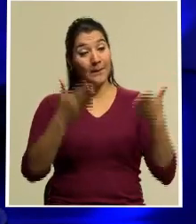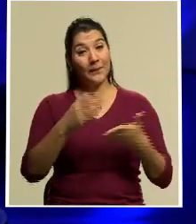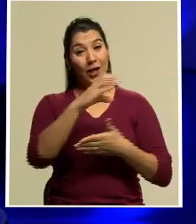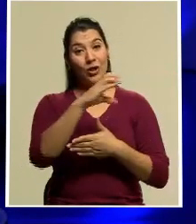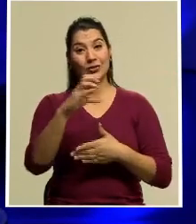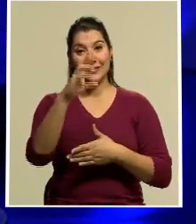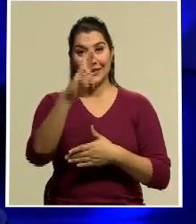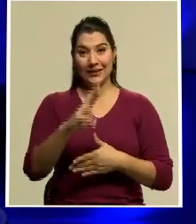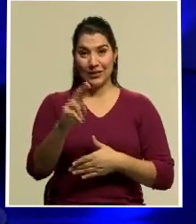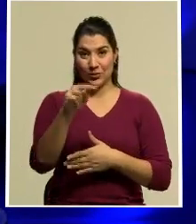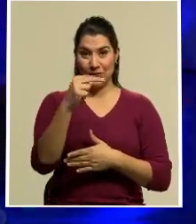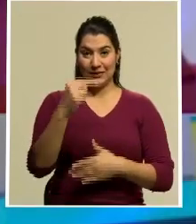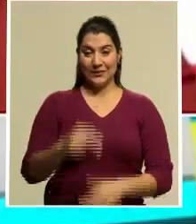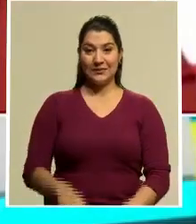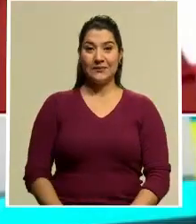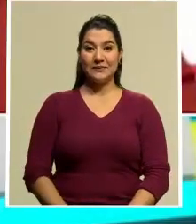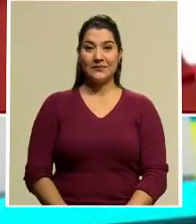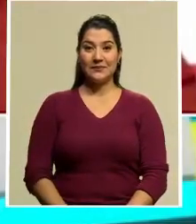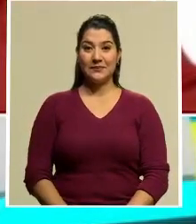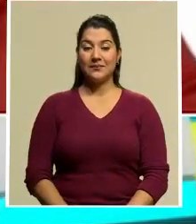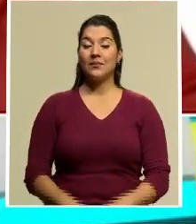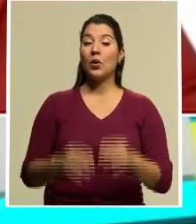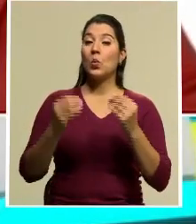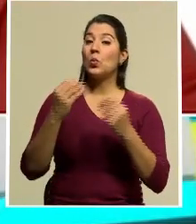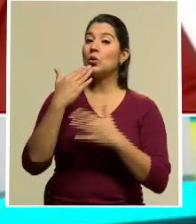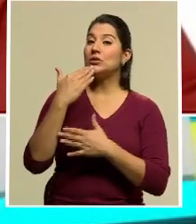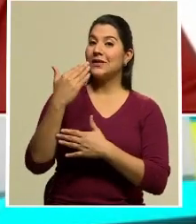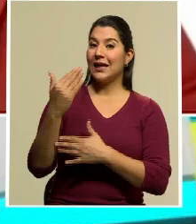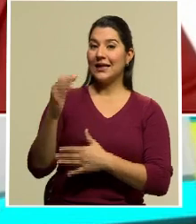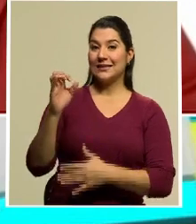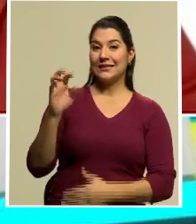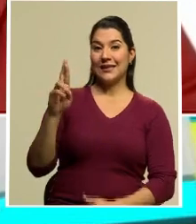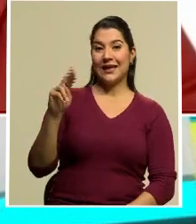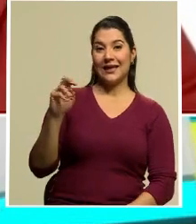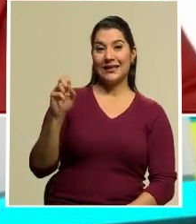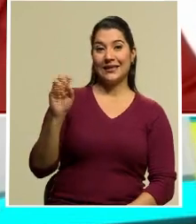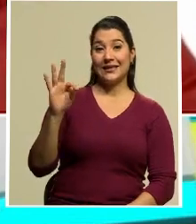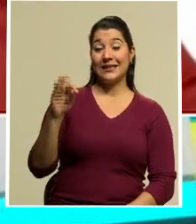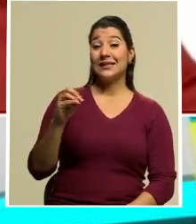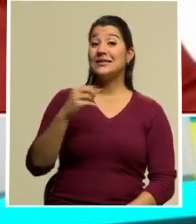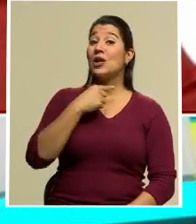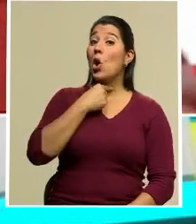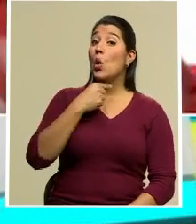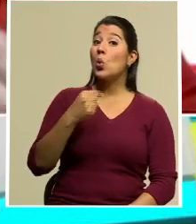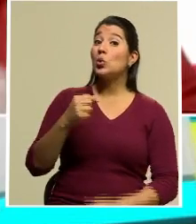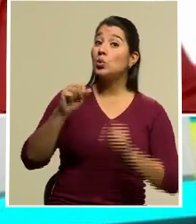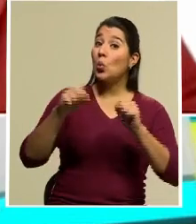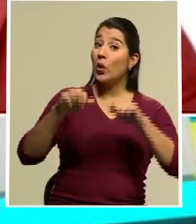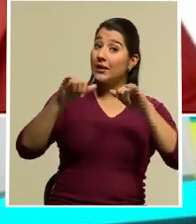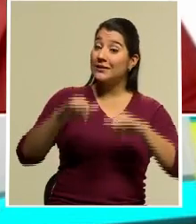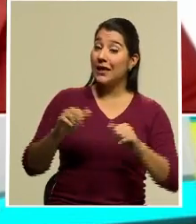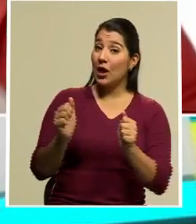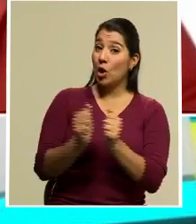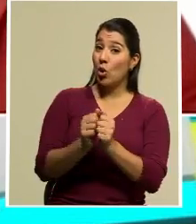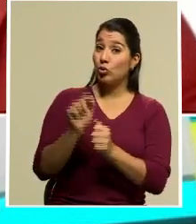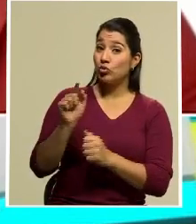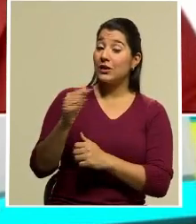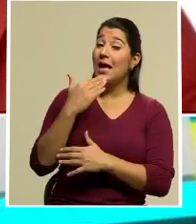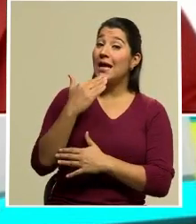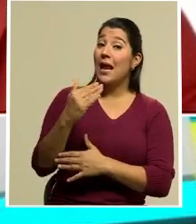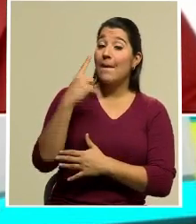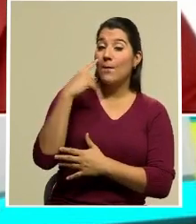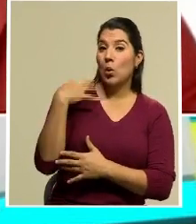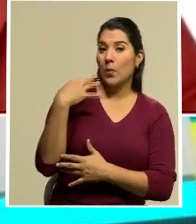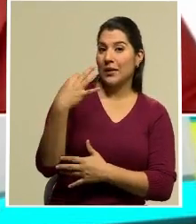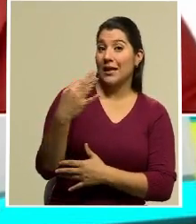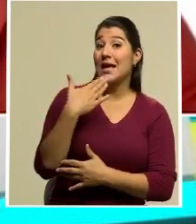Noticias. Muchísimas gracias, don Ernesto. Un placer estar con ustedes Muchísimas gracias por la invitación y la